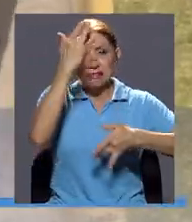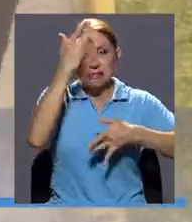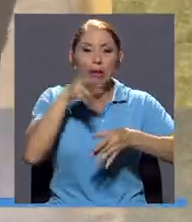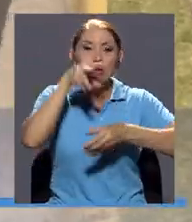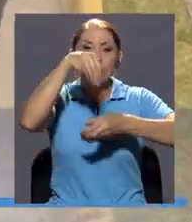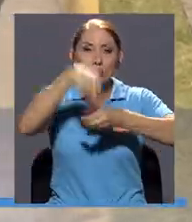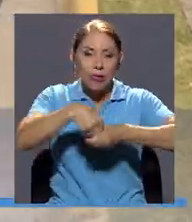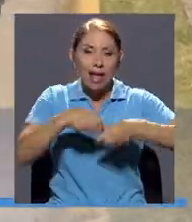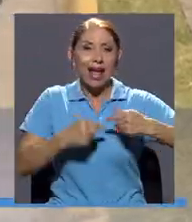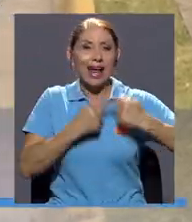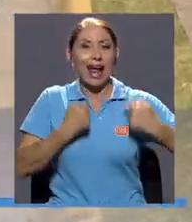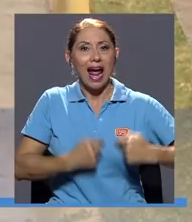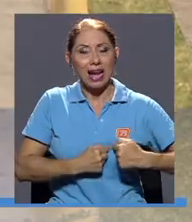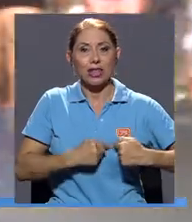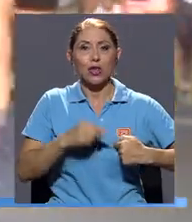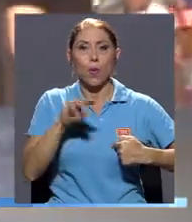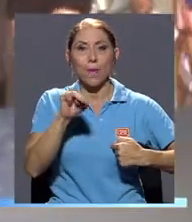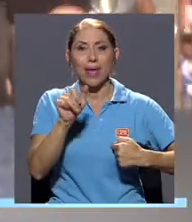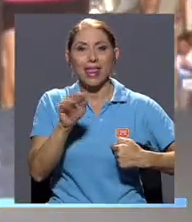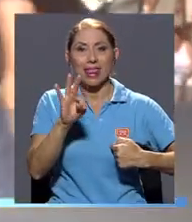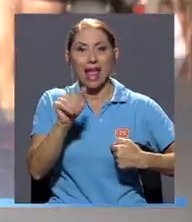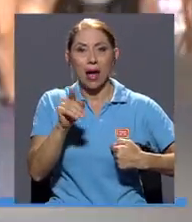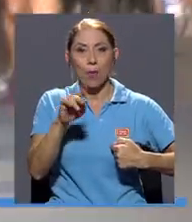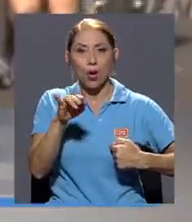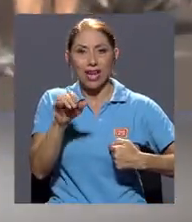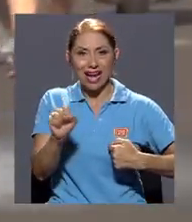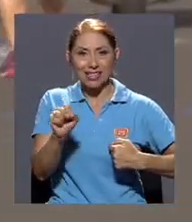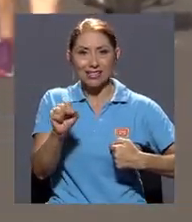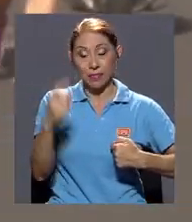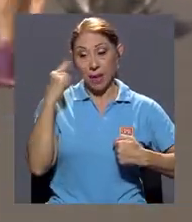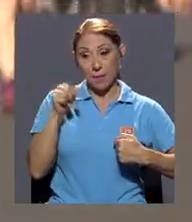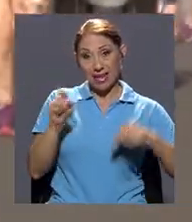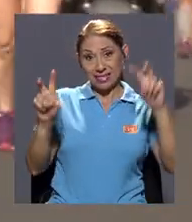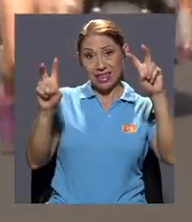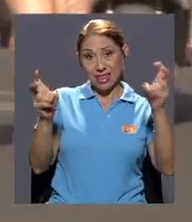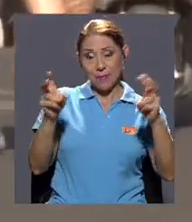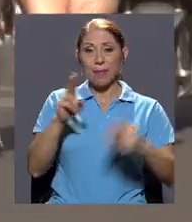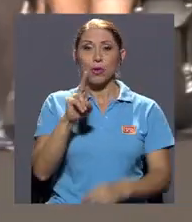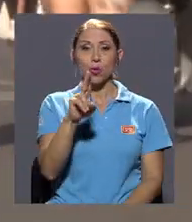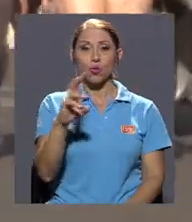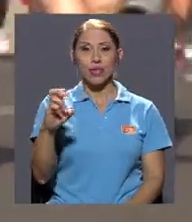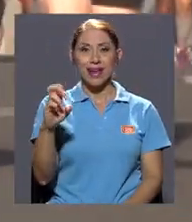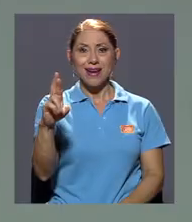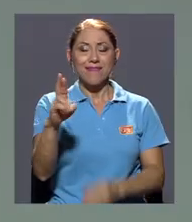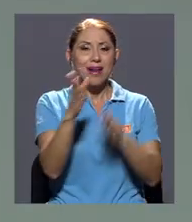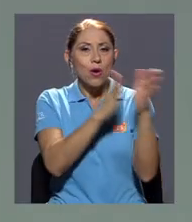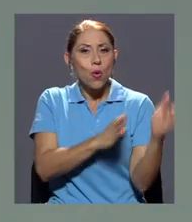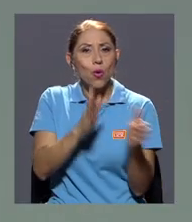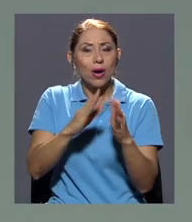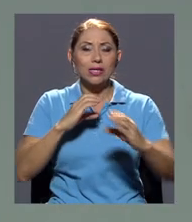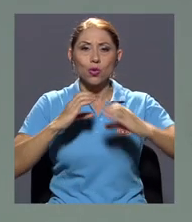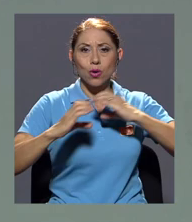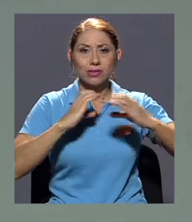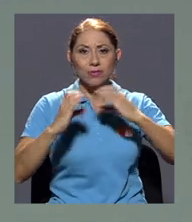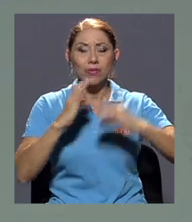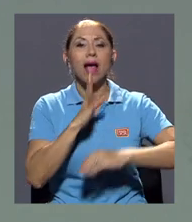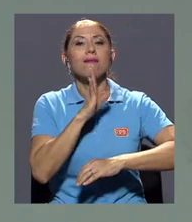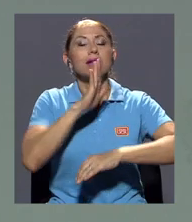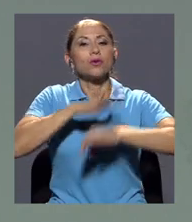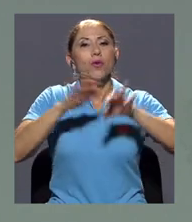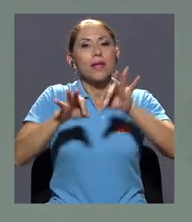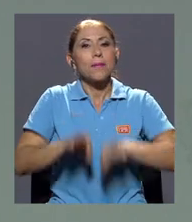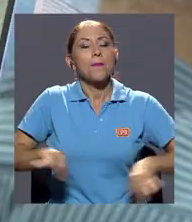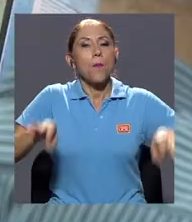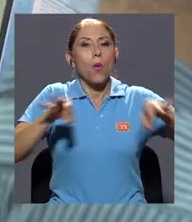enfermedades cardiometabólicas. Precisamente para tratar este tema, la UCR organizó un conversatorio para hablar sobre la importancia de la